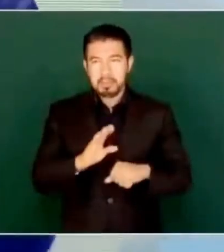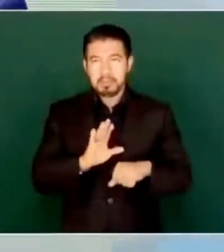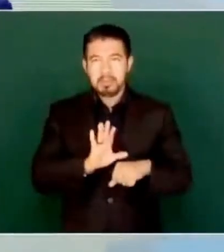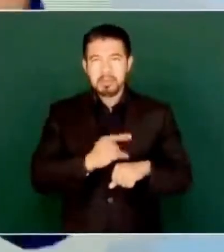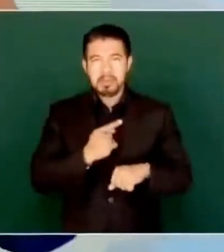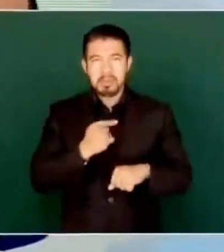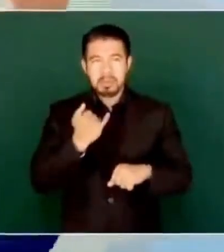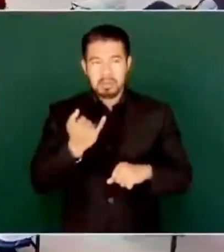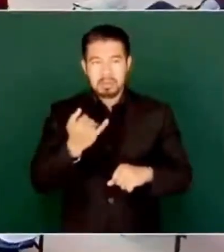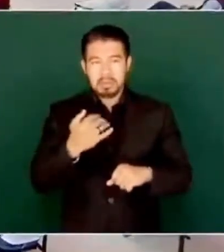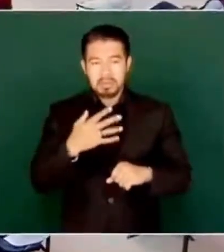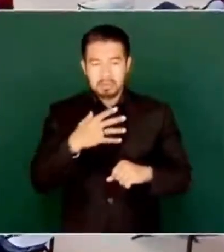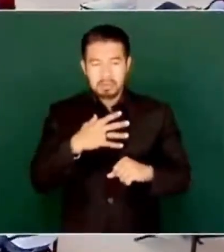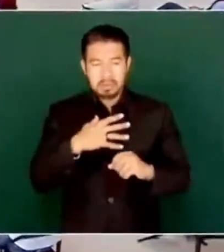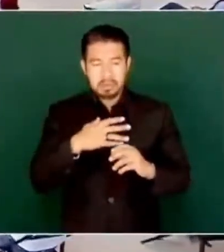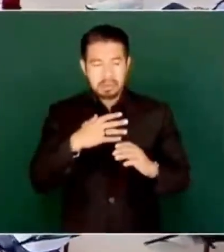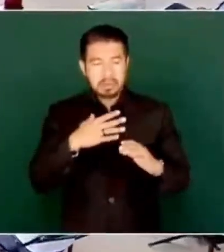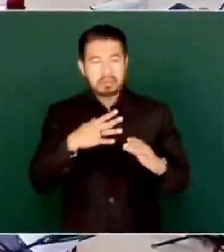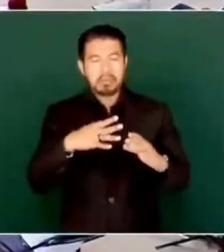tiene tantas cosas, ¿no?